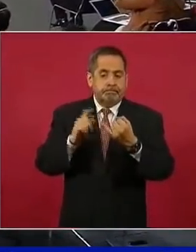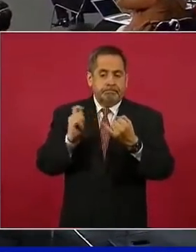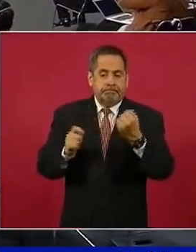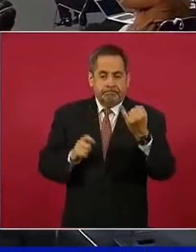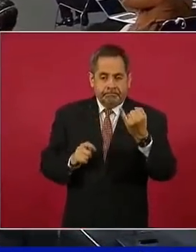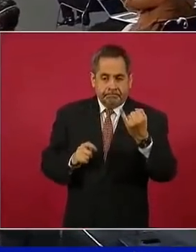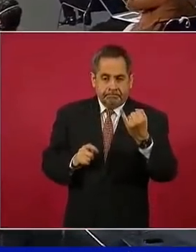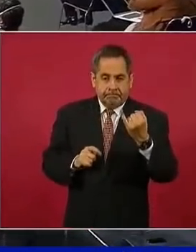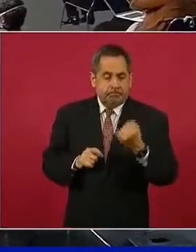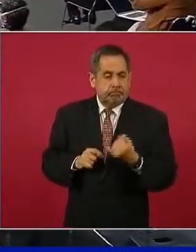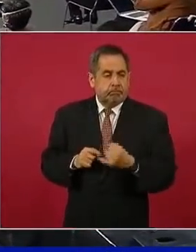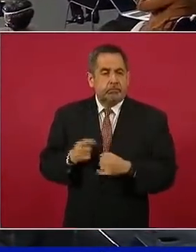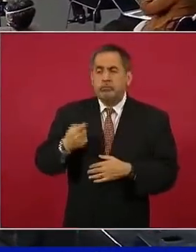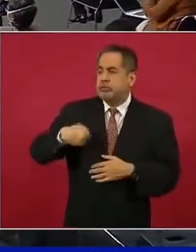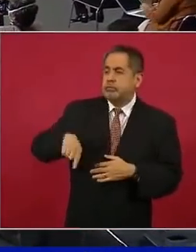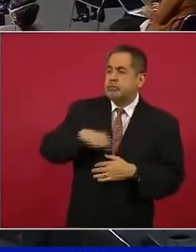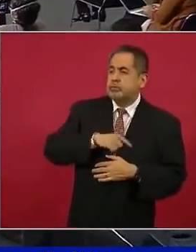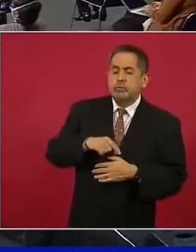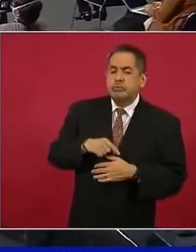el no permitir